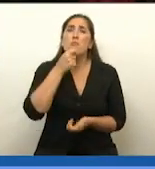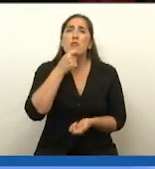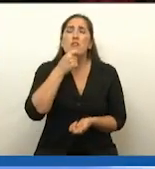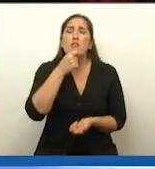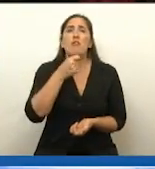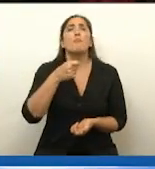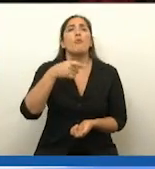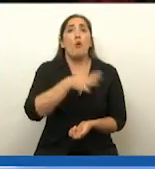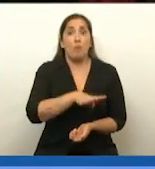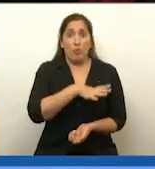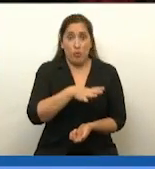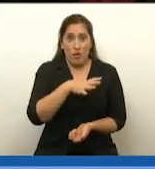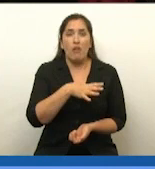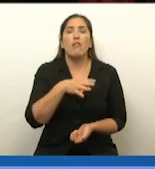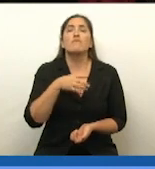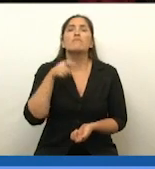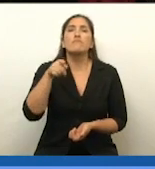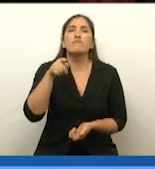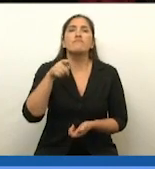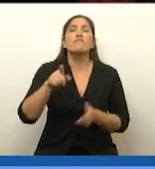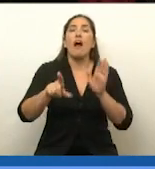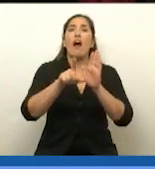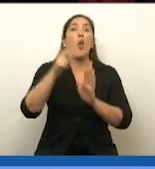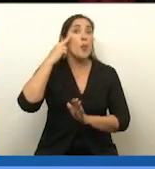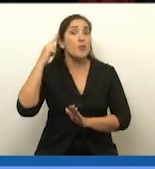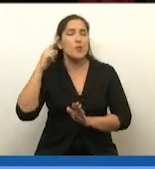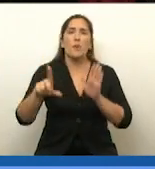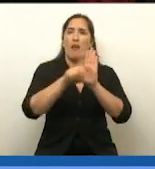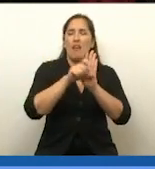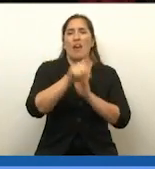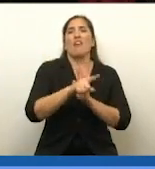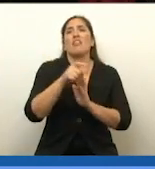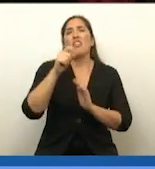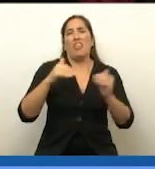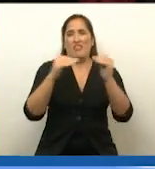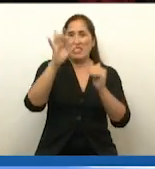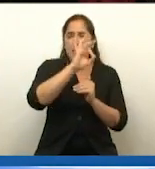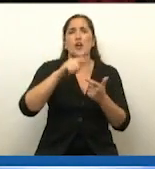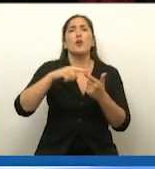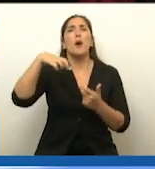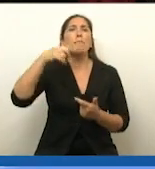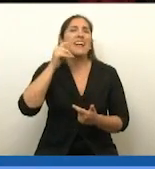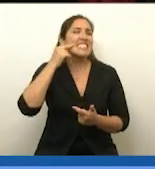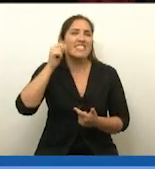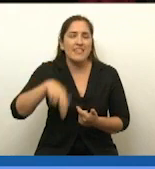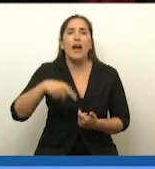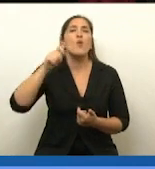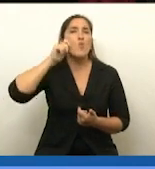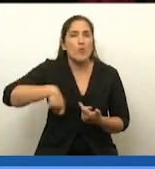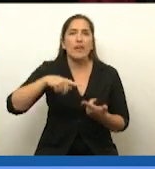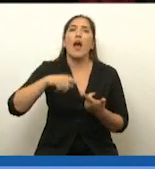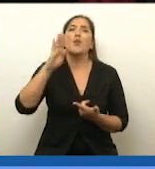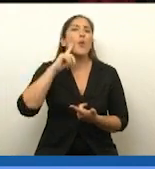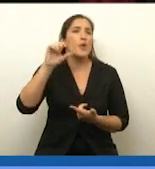intento en el 99 la ley de déficit cero argentina en el 2000 pakistán en el 2005 ucrania en el 2008